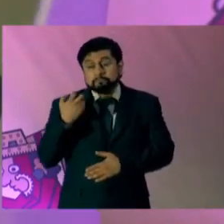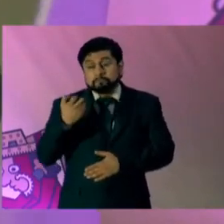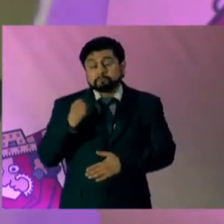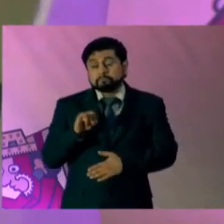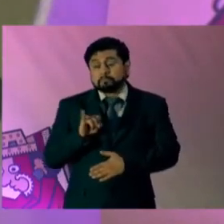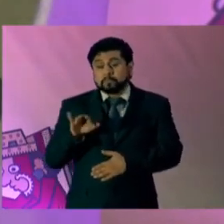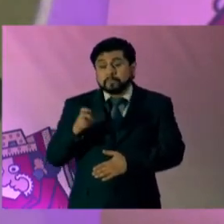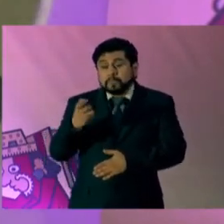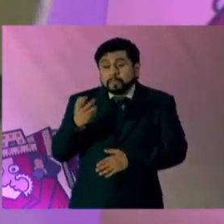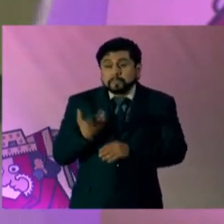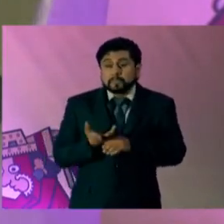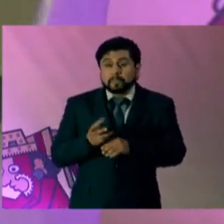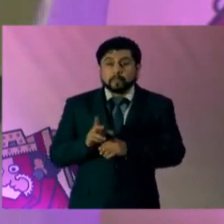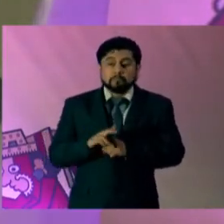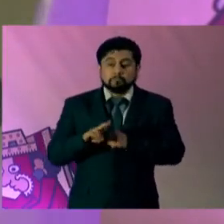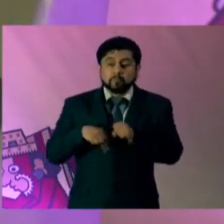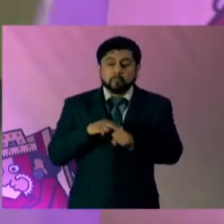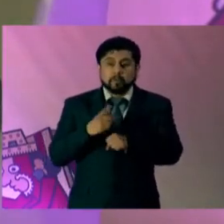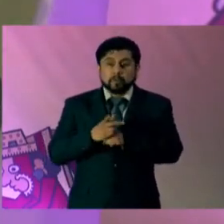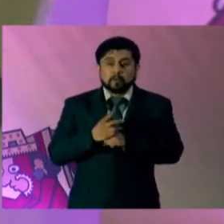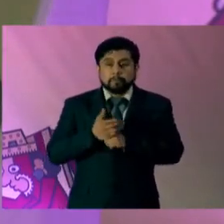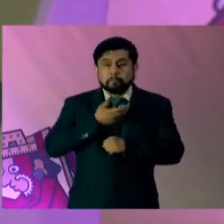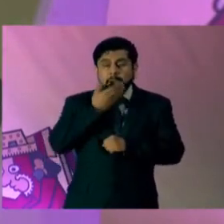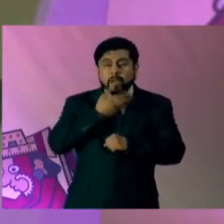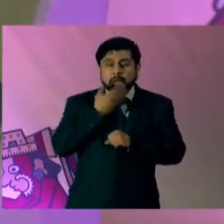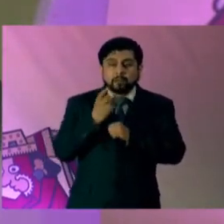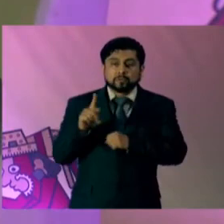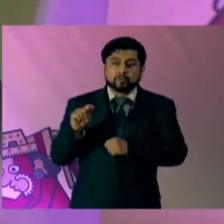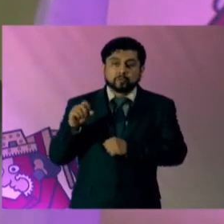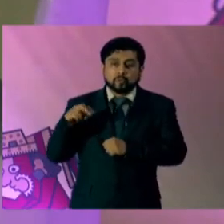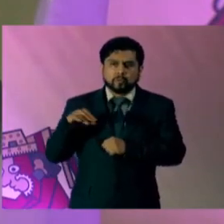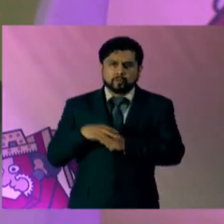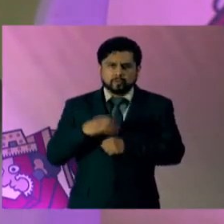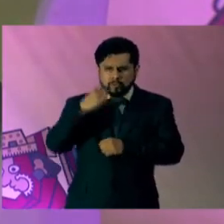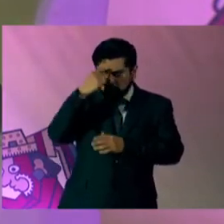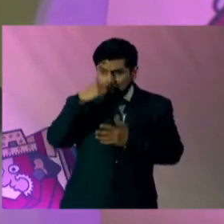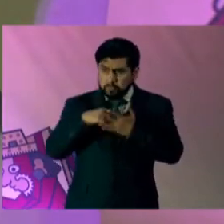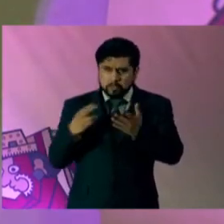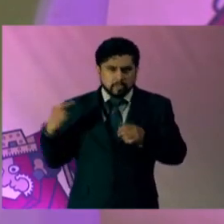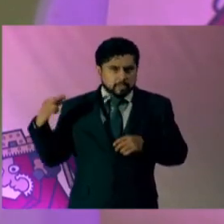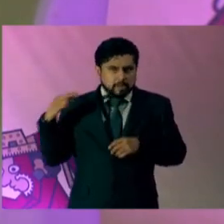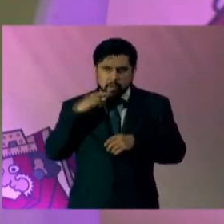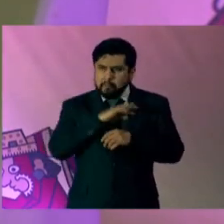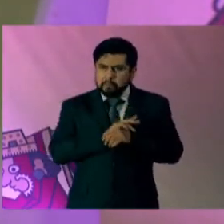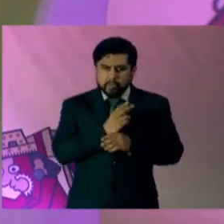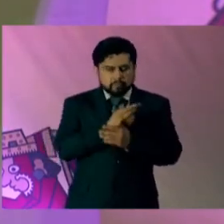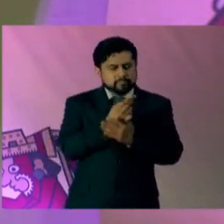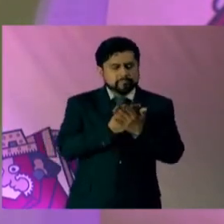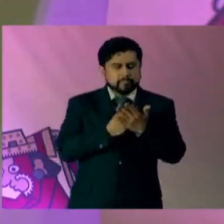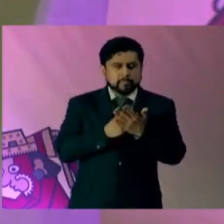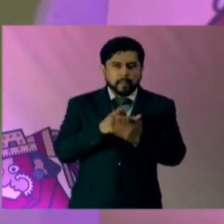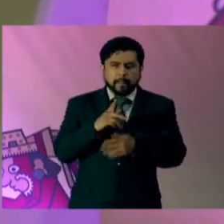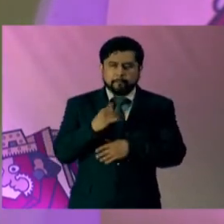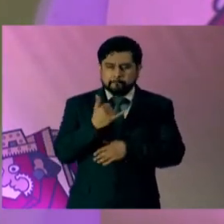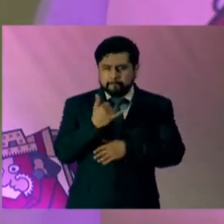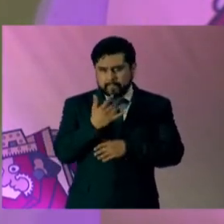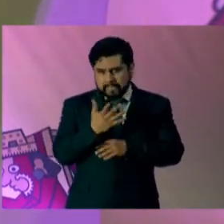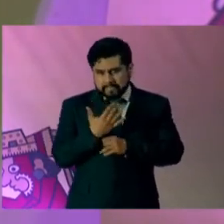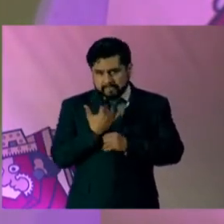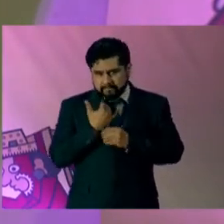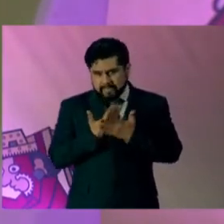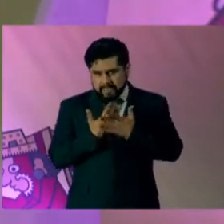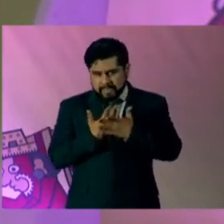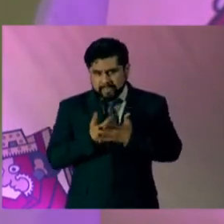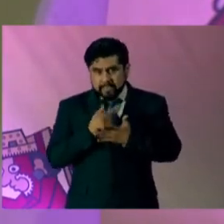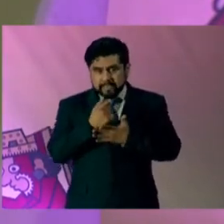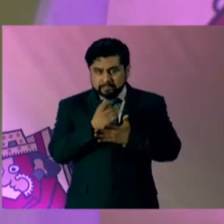con el trazo de toño y bueno me entero que se tardó un poquito no sí déjame defenderme sobre el gran daño de las